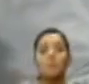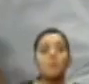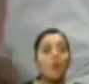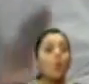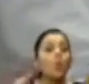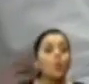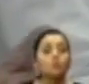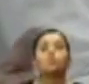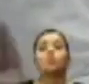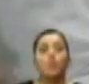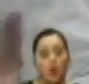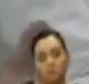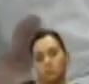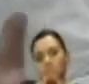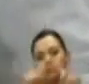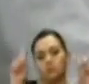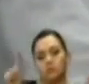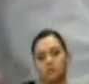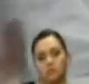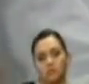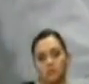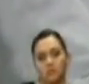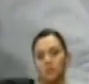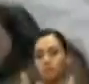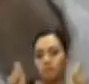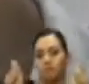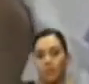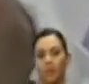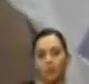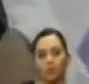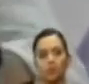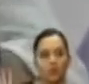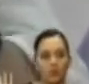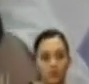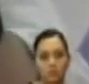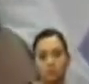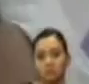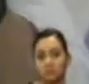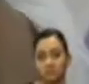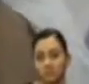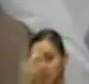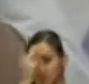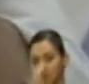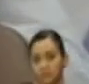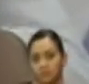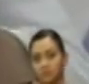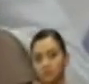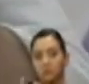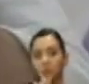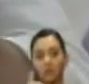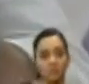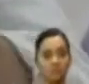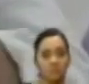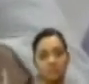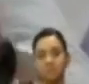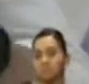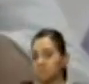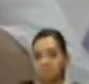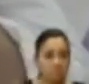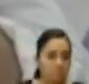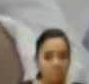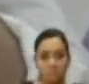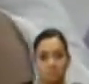frente a los argumentos que esgrime cada parte y no tener un fundamento técnico, objetivo, contundente